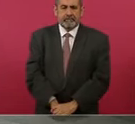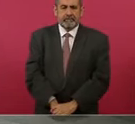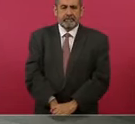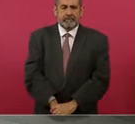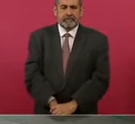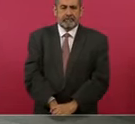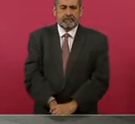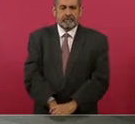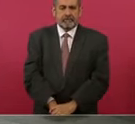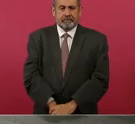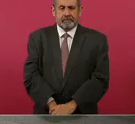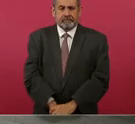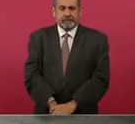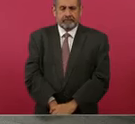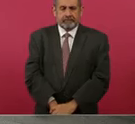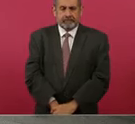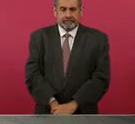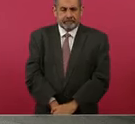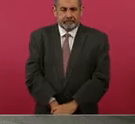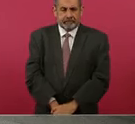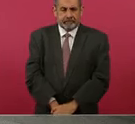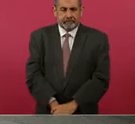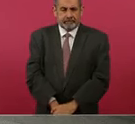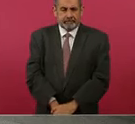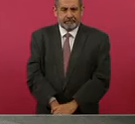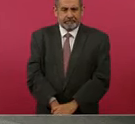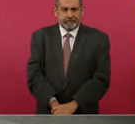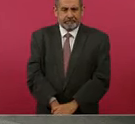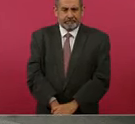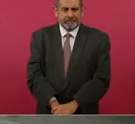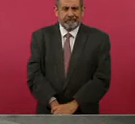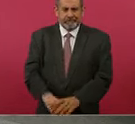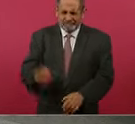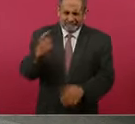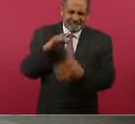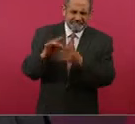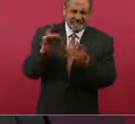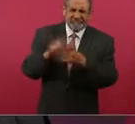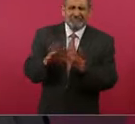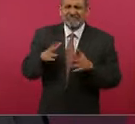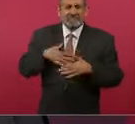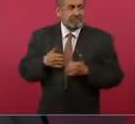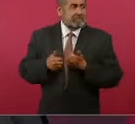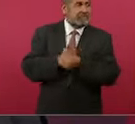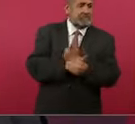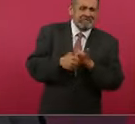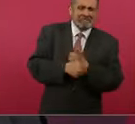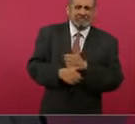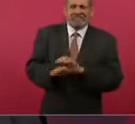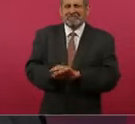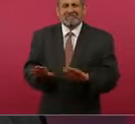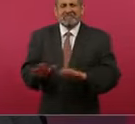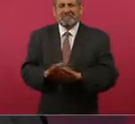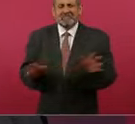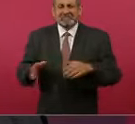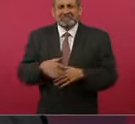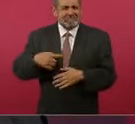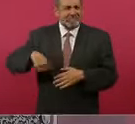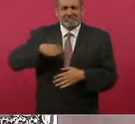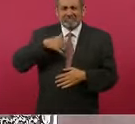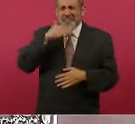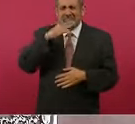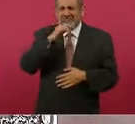cuando los programas sociales sí podemos conocer que no los expliquen, no tenemos nada que esconder, nosotros no somos